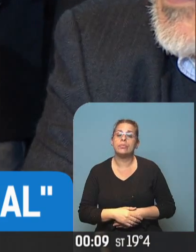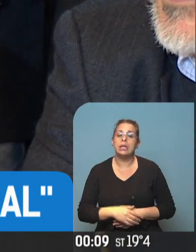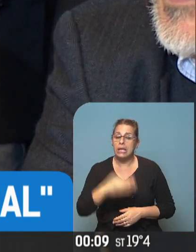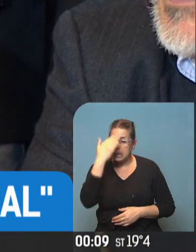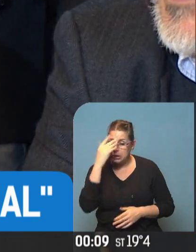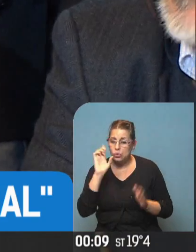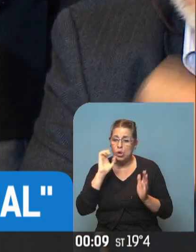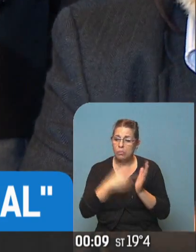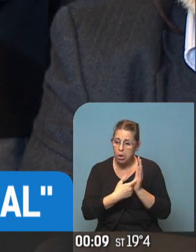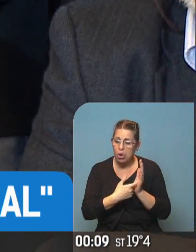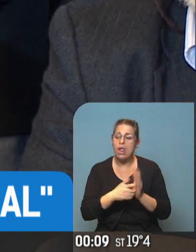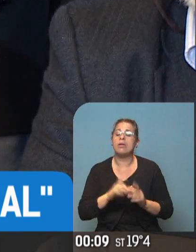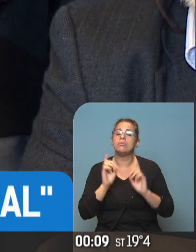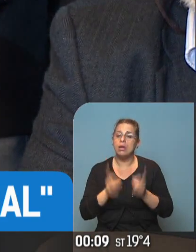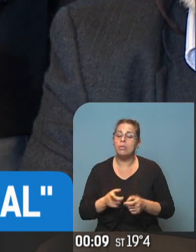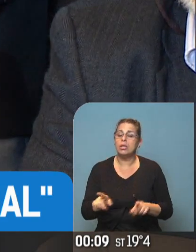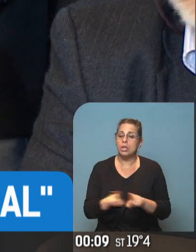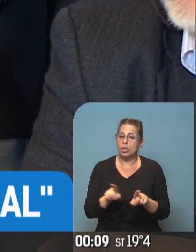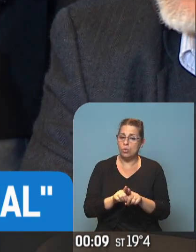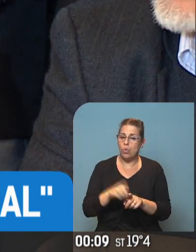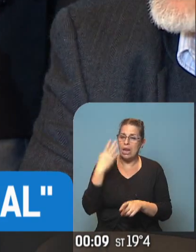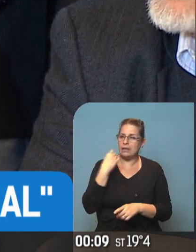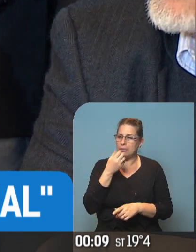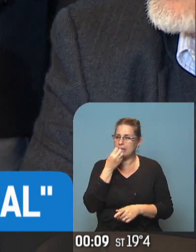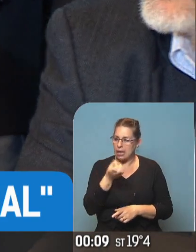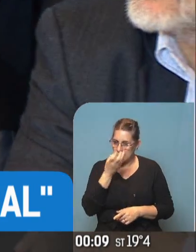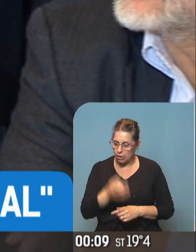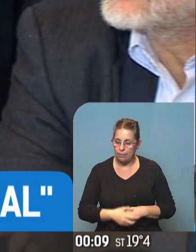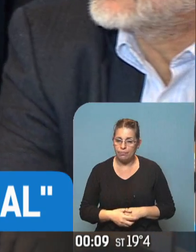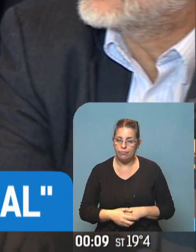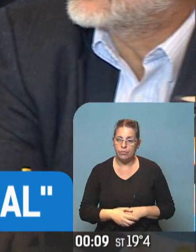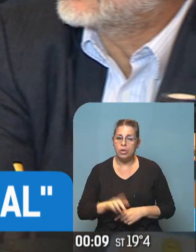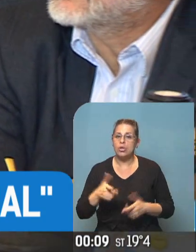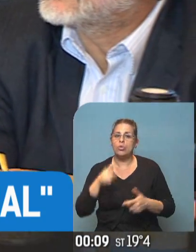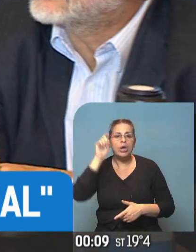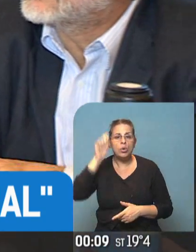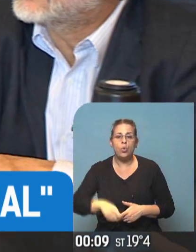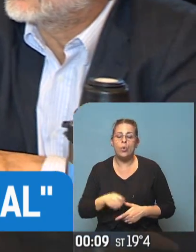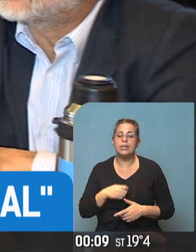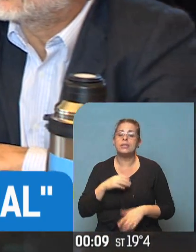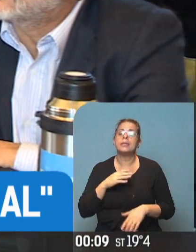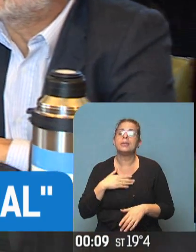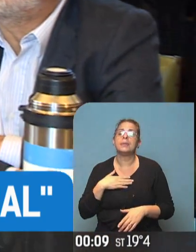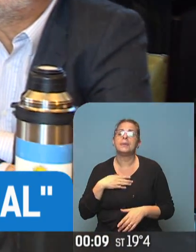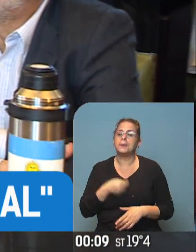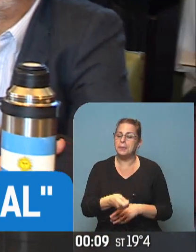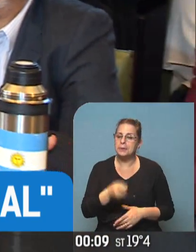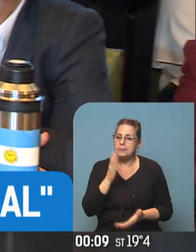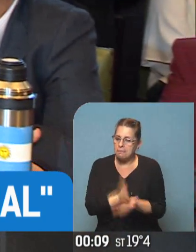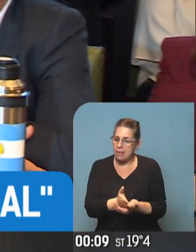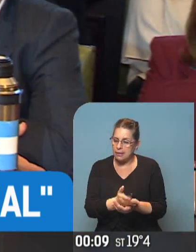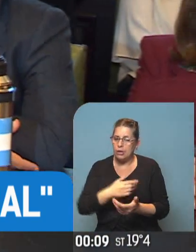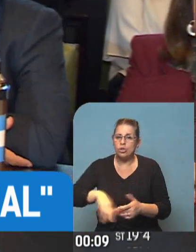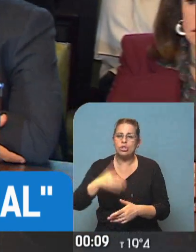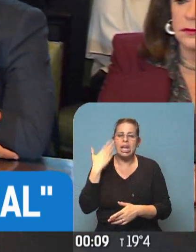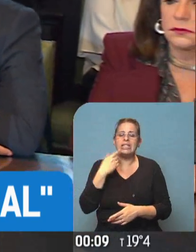institucional de la Constitución Nacional, como pasó con el blanqueo. Y no hay jueces que procedan. Nosotros discutimos en el